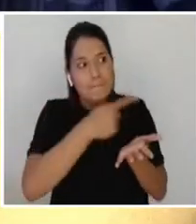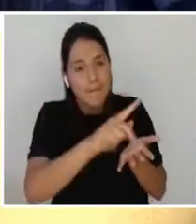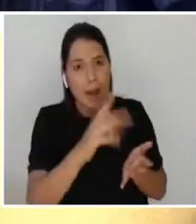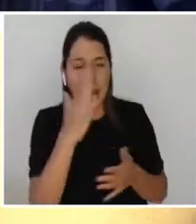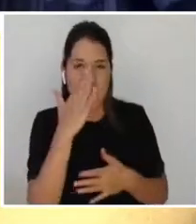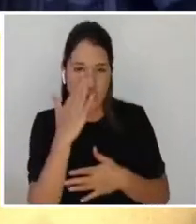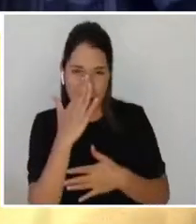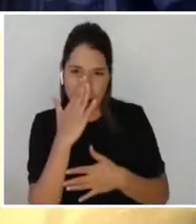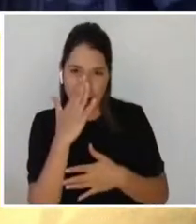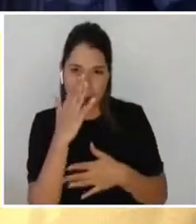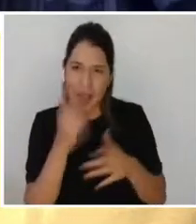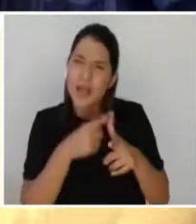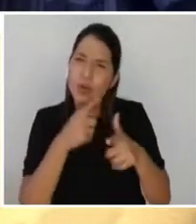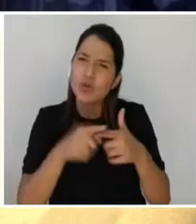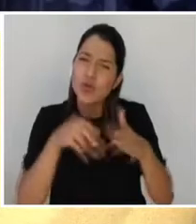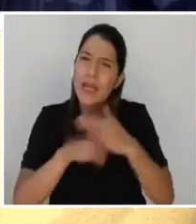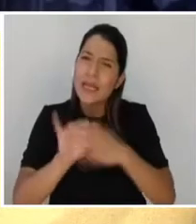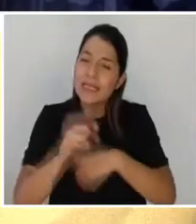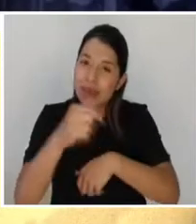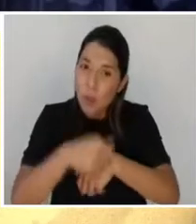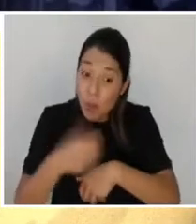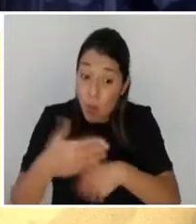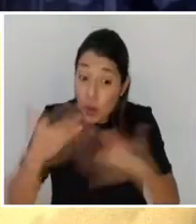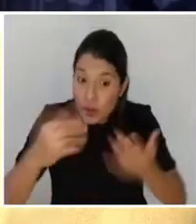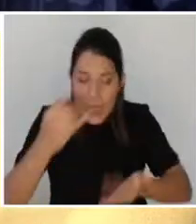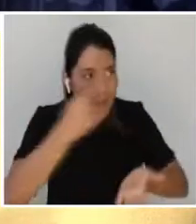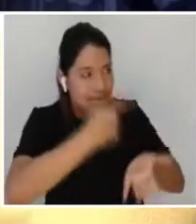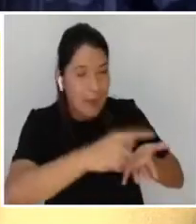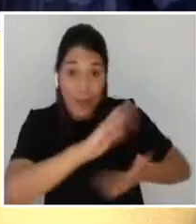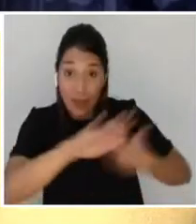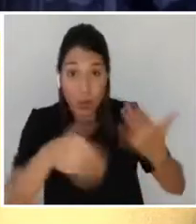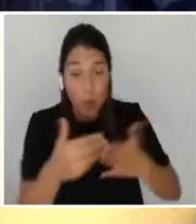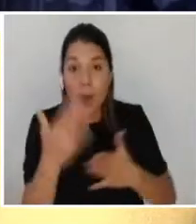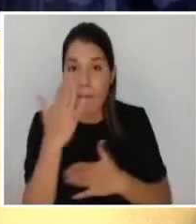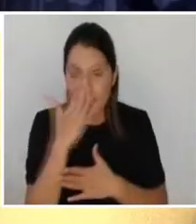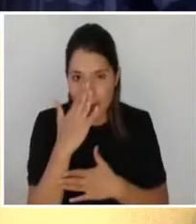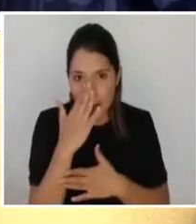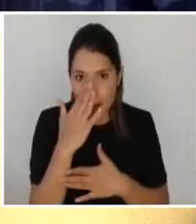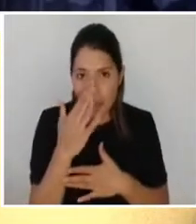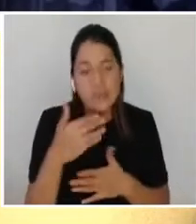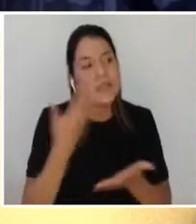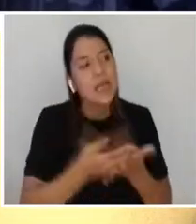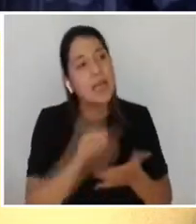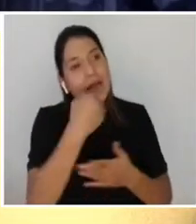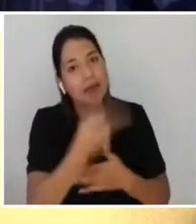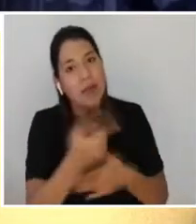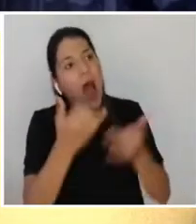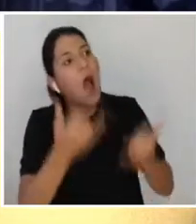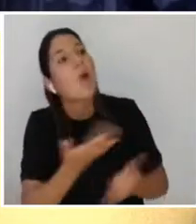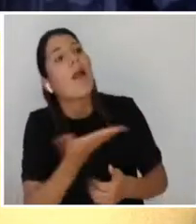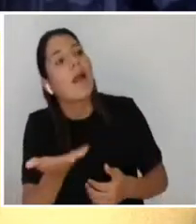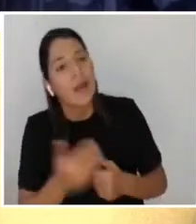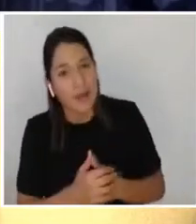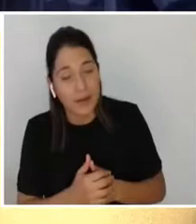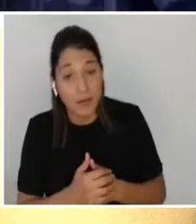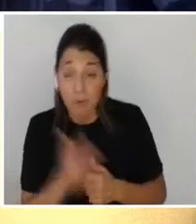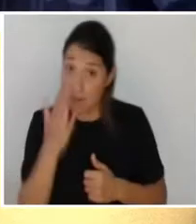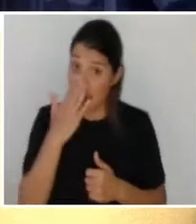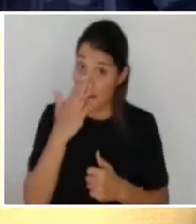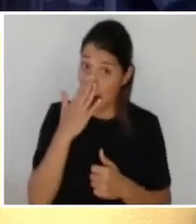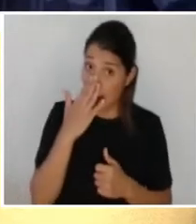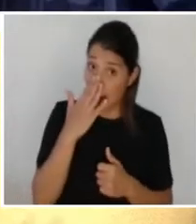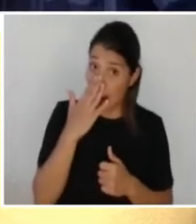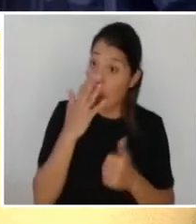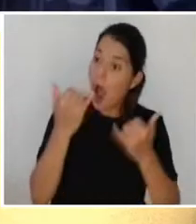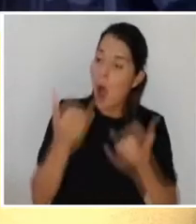en ese momento, cuando yo ya terminé de pagarle todas las facturas, llegué y le dije a mami, mami, ¿ahora qué sigue? Y mami me dijo, vamos a abrirle una cuenta